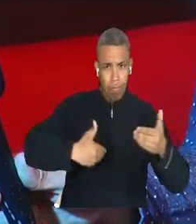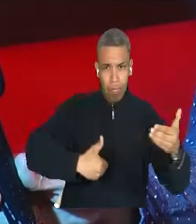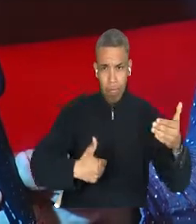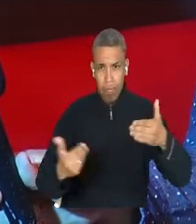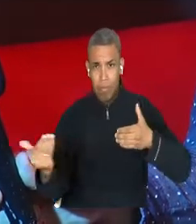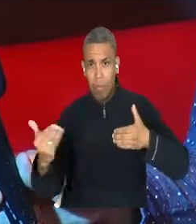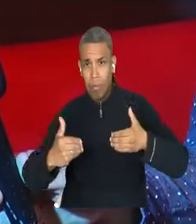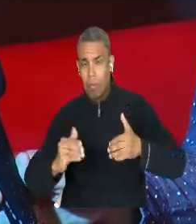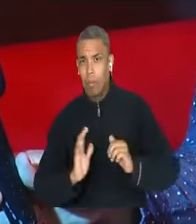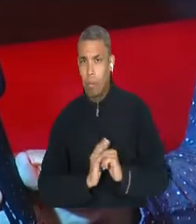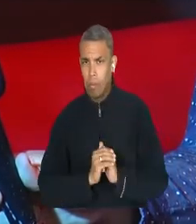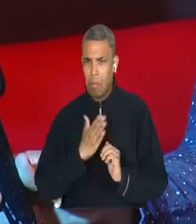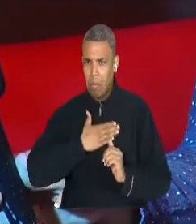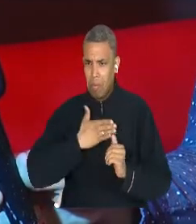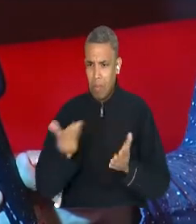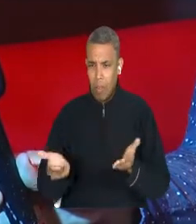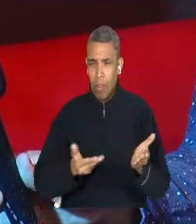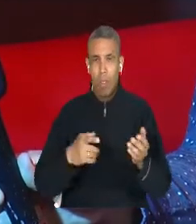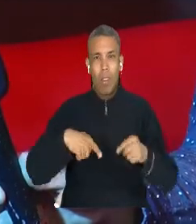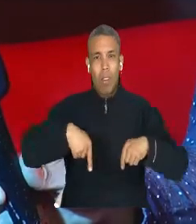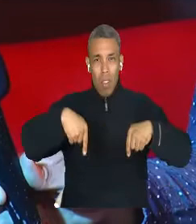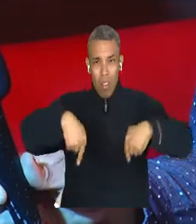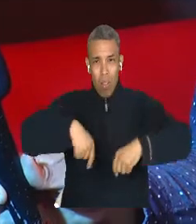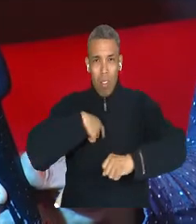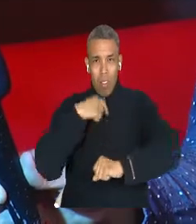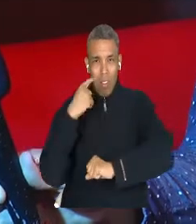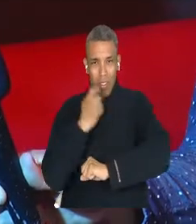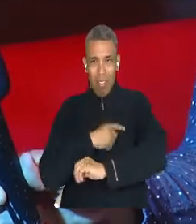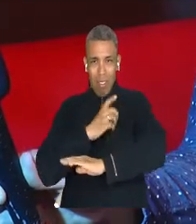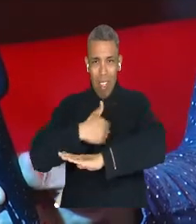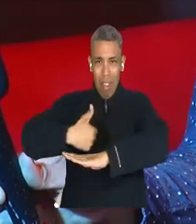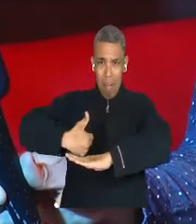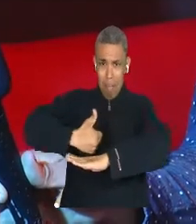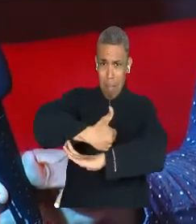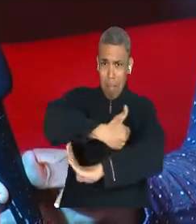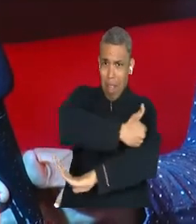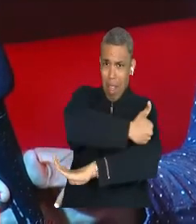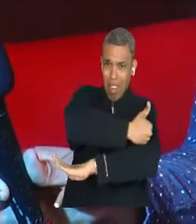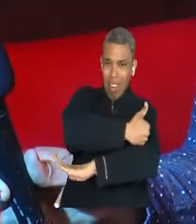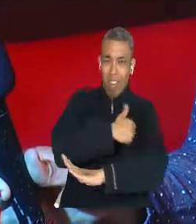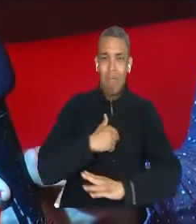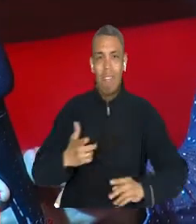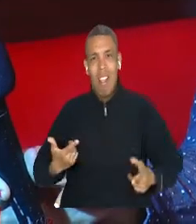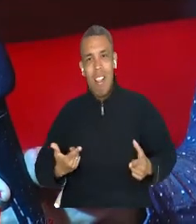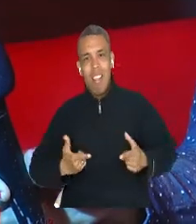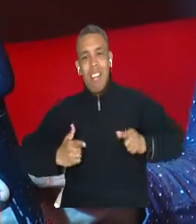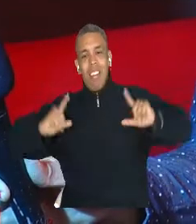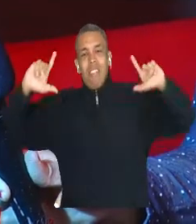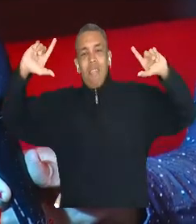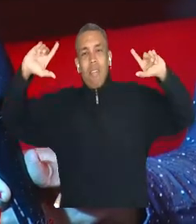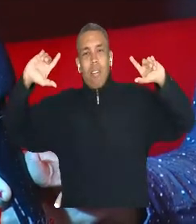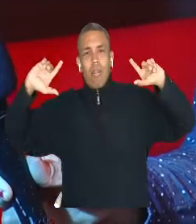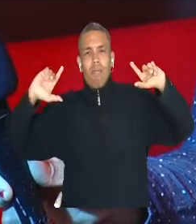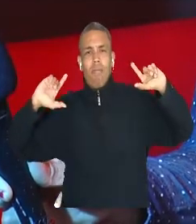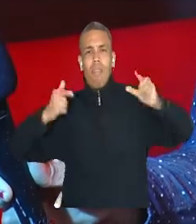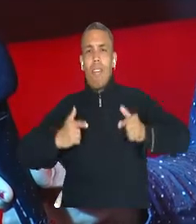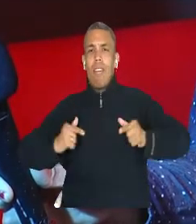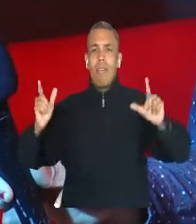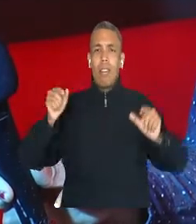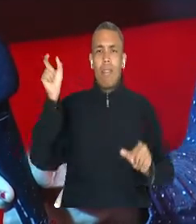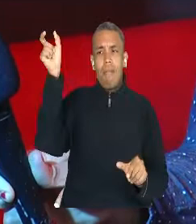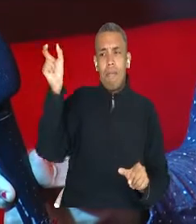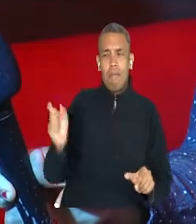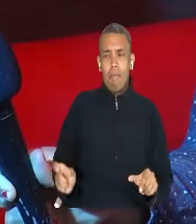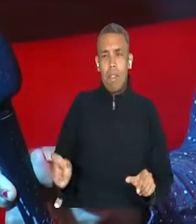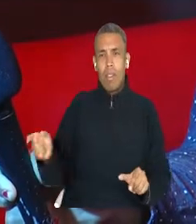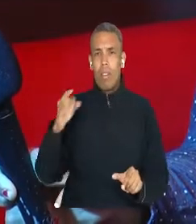Hoy jueves vamos a tener Barra Libre nuevamente, veníamos hace un tiempo sin hacerlo, y vamos a tener un artista invitado que es Oscar